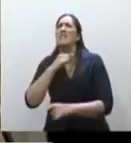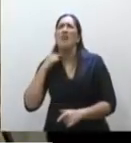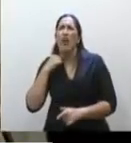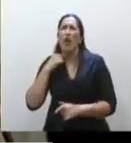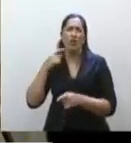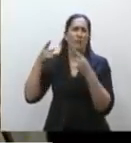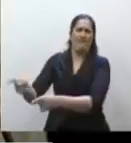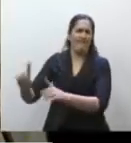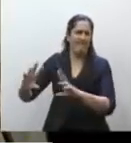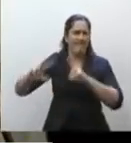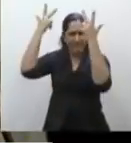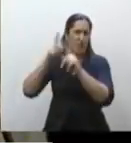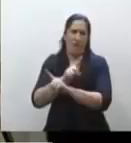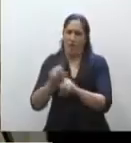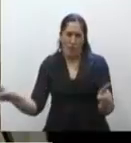sacerdotes.